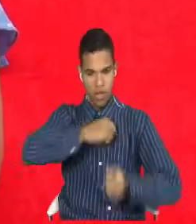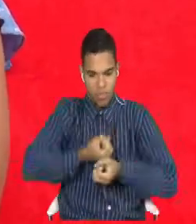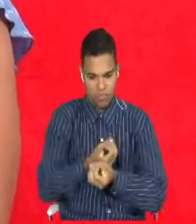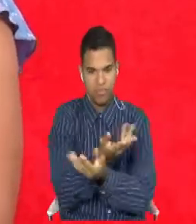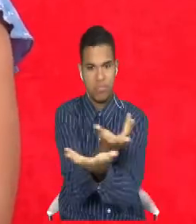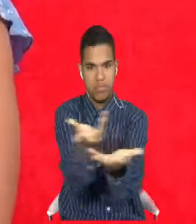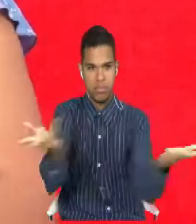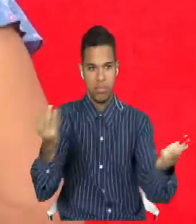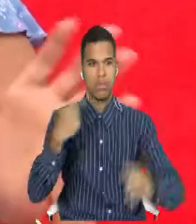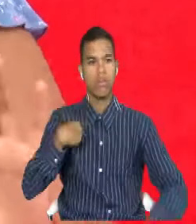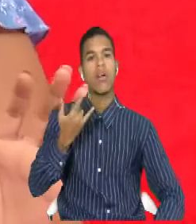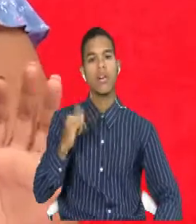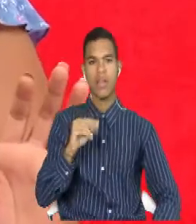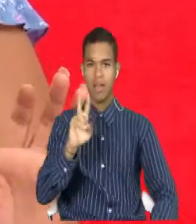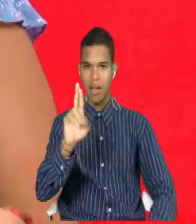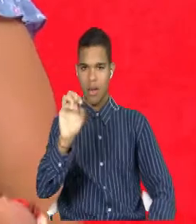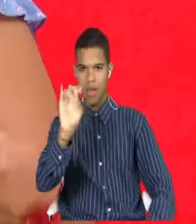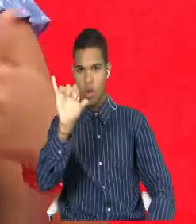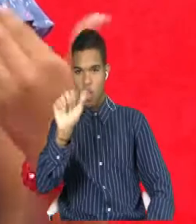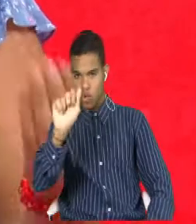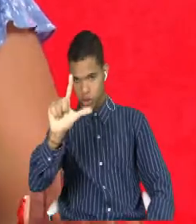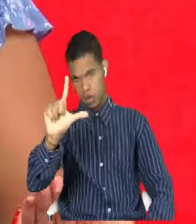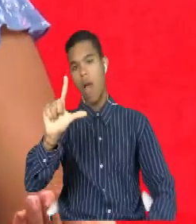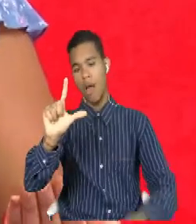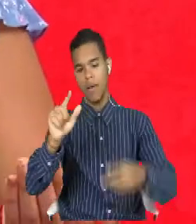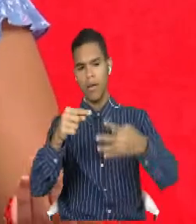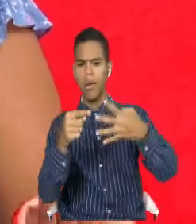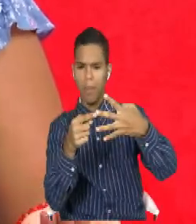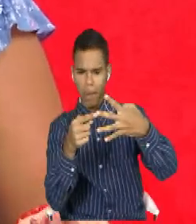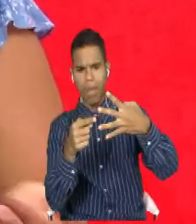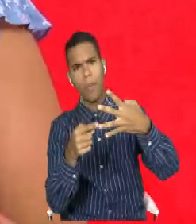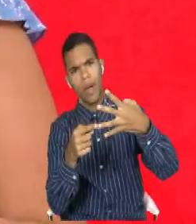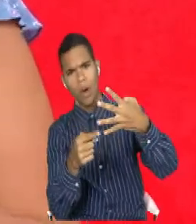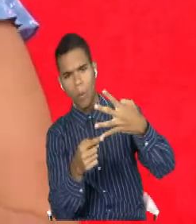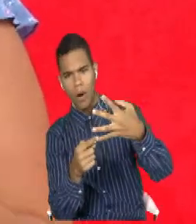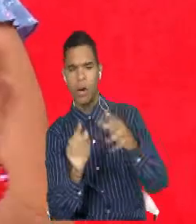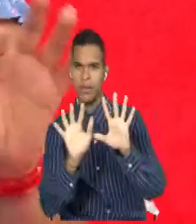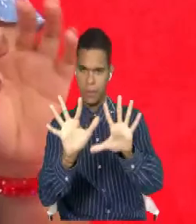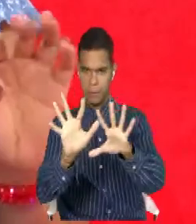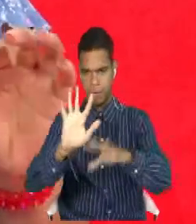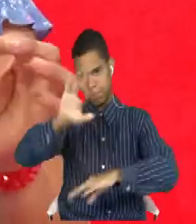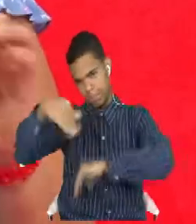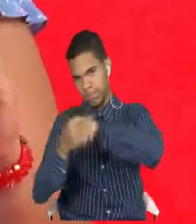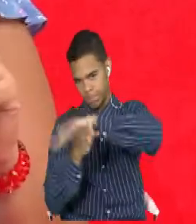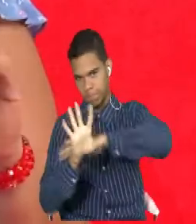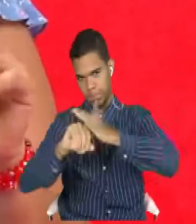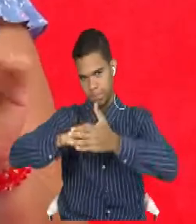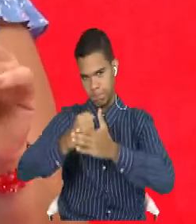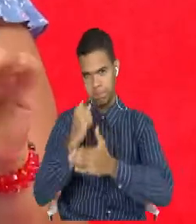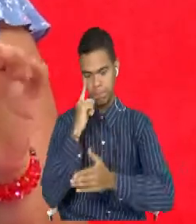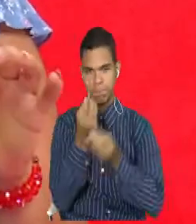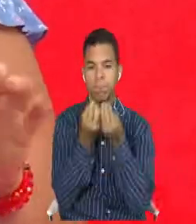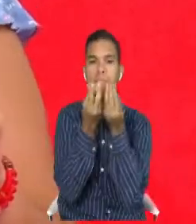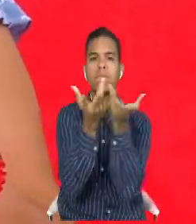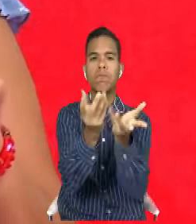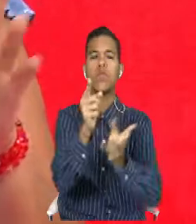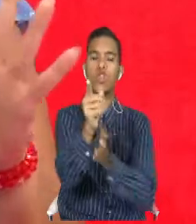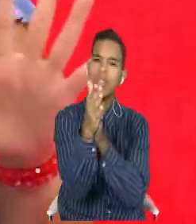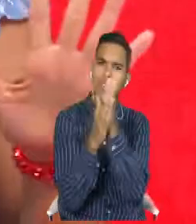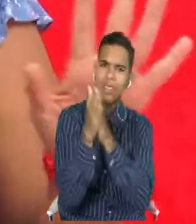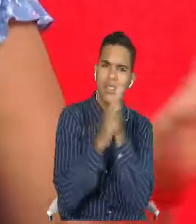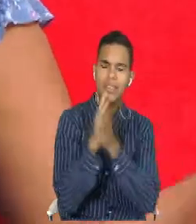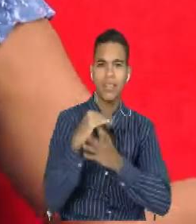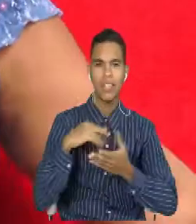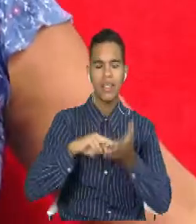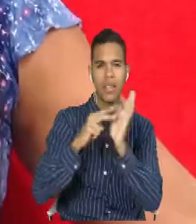Ya hablamos del Royal, que es el producto estrella, pero tenemos otros servicios también, y además les vamos a contar como para que se vayan animando, porque allá en la